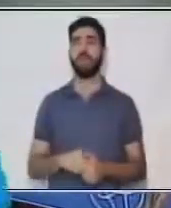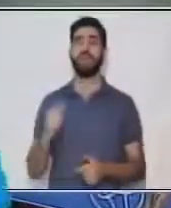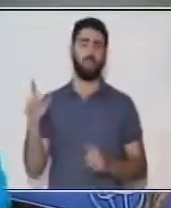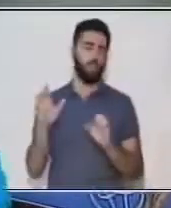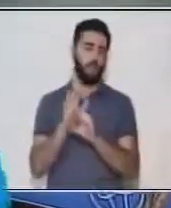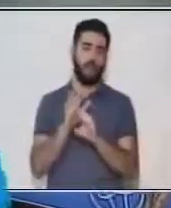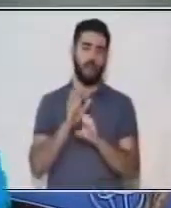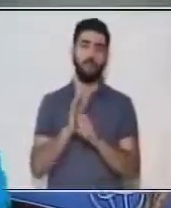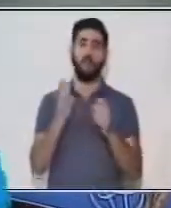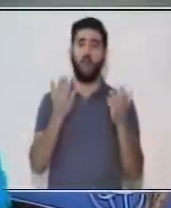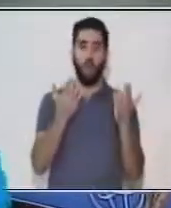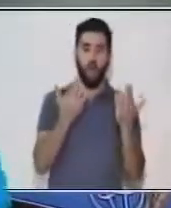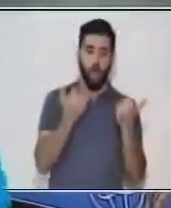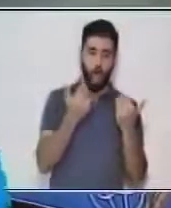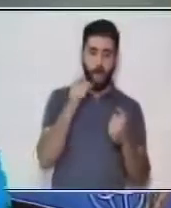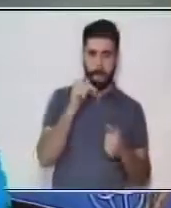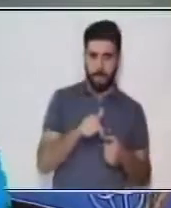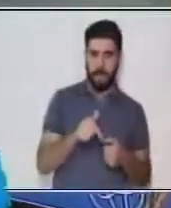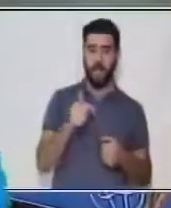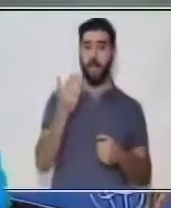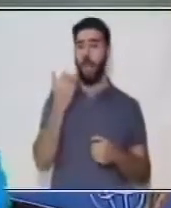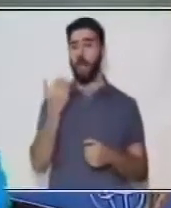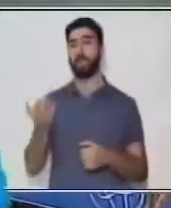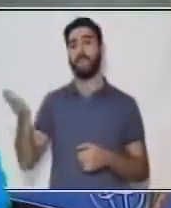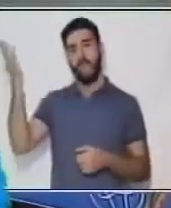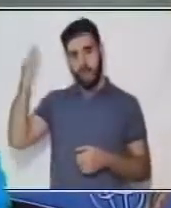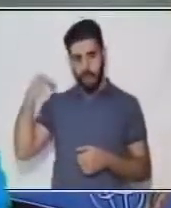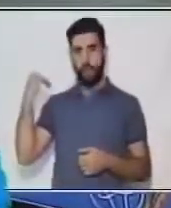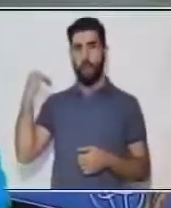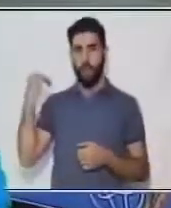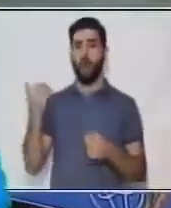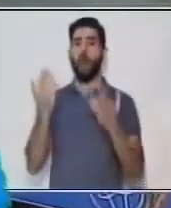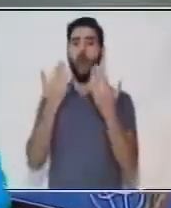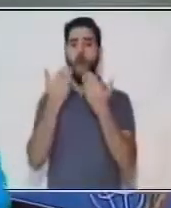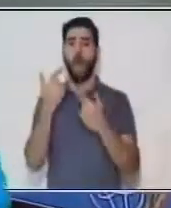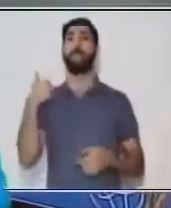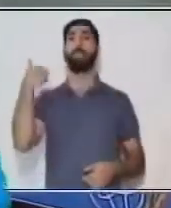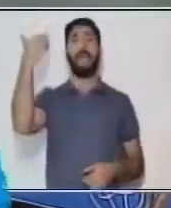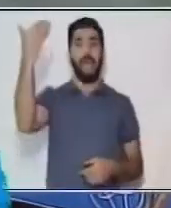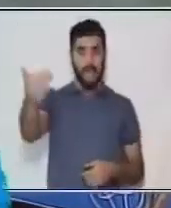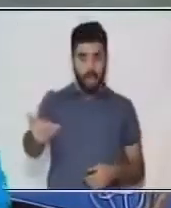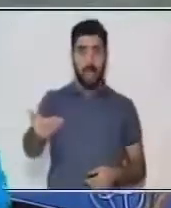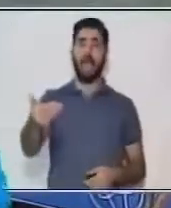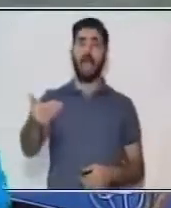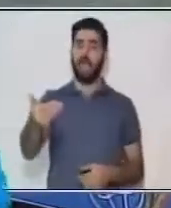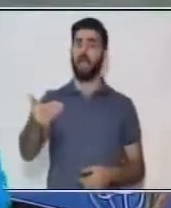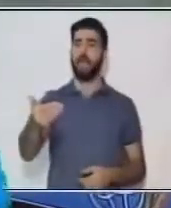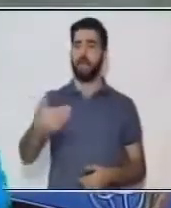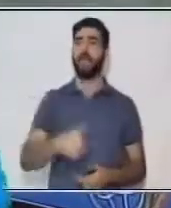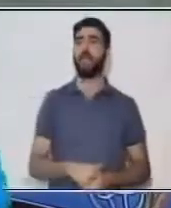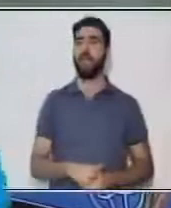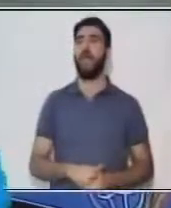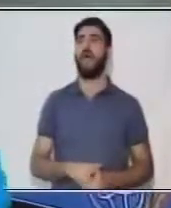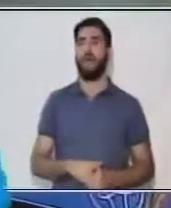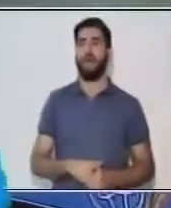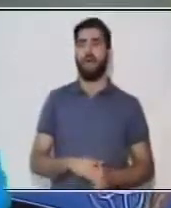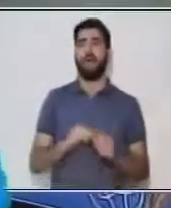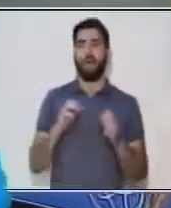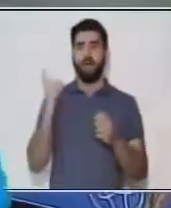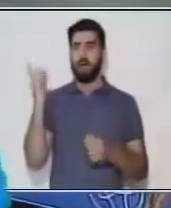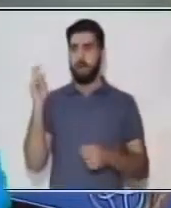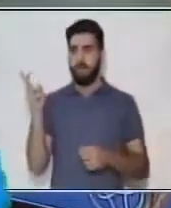comen, comieron, comerán, tendrá la terminación y que con letra